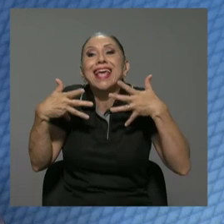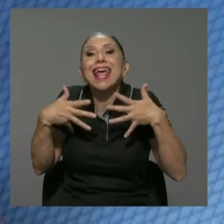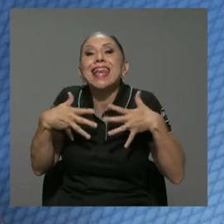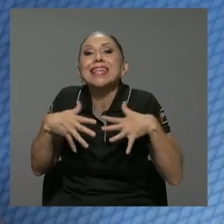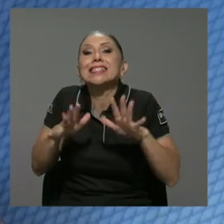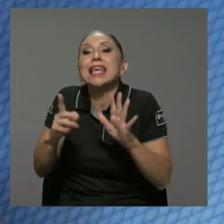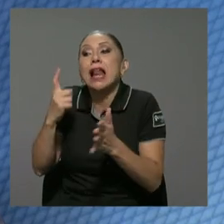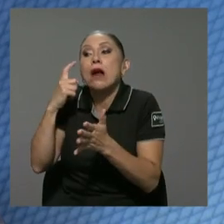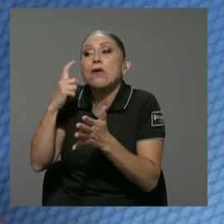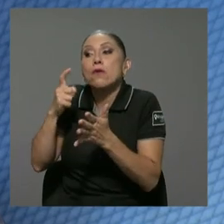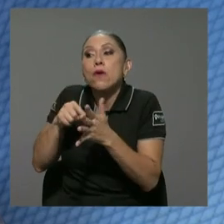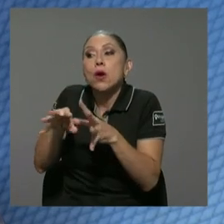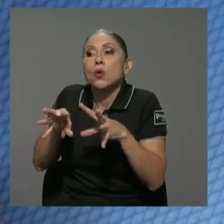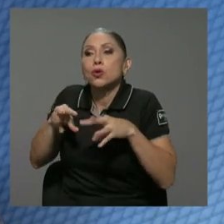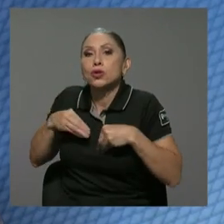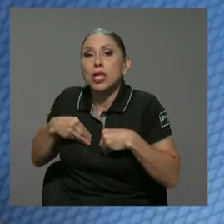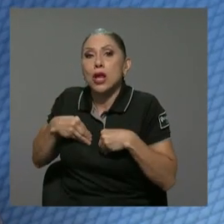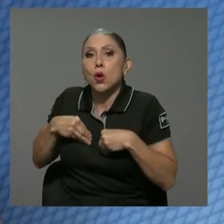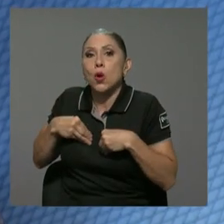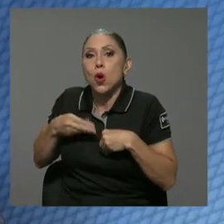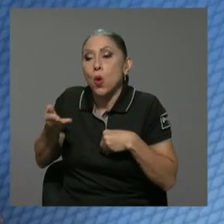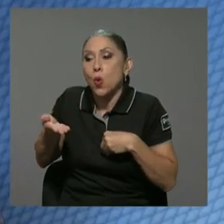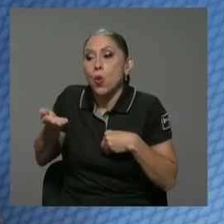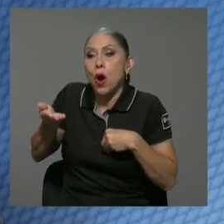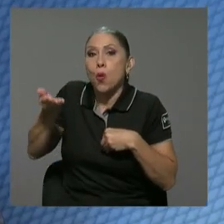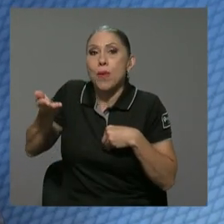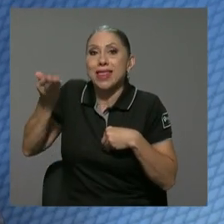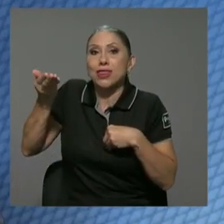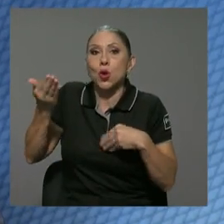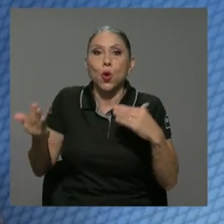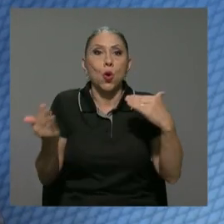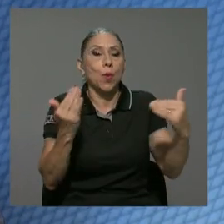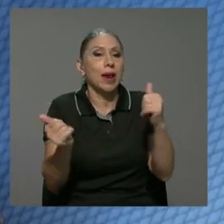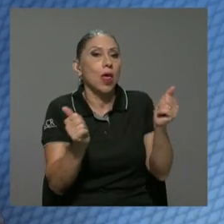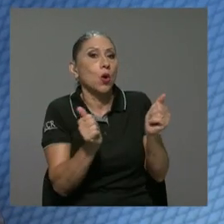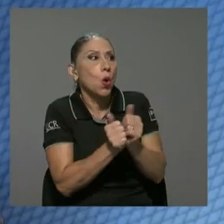del país, que este año vamos a terminar